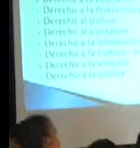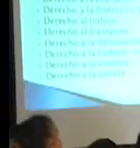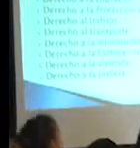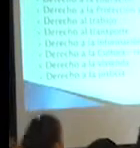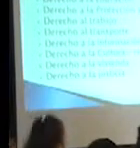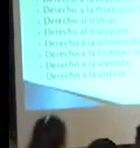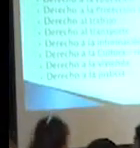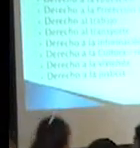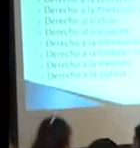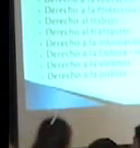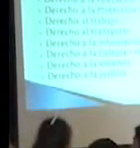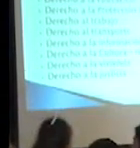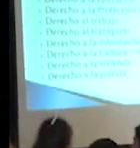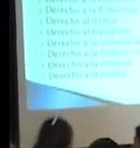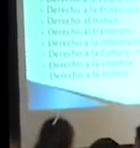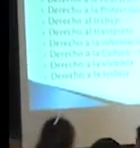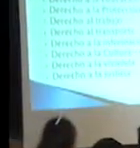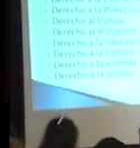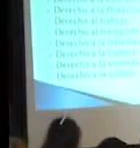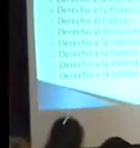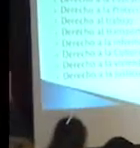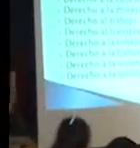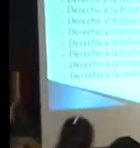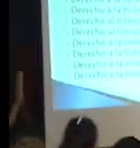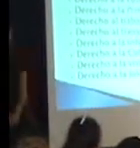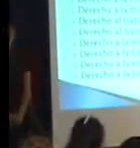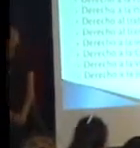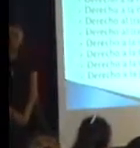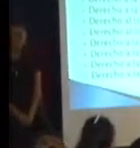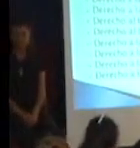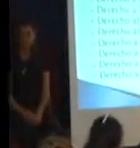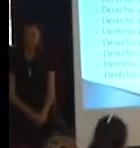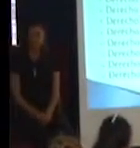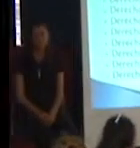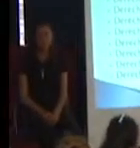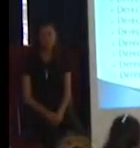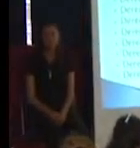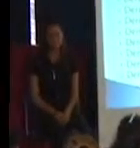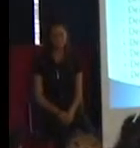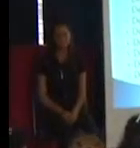Ya vamos para allá. Continuamos derecho a la información y comunicaciones.